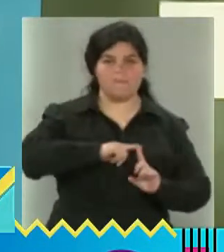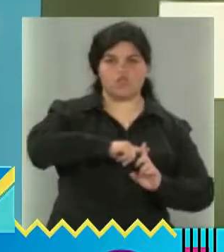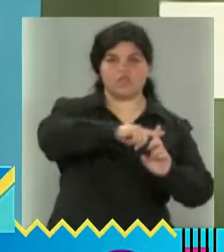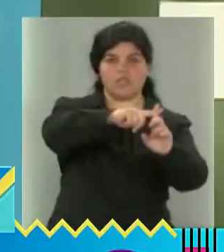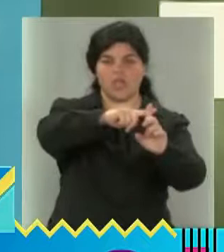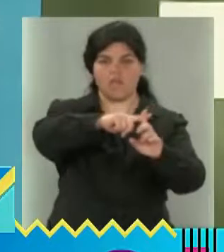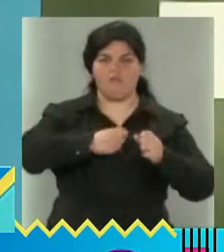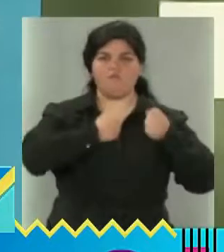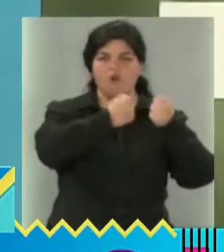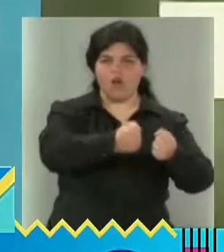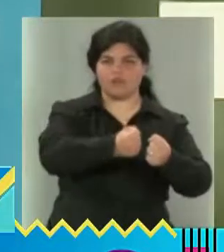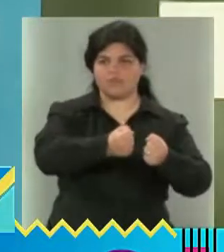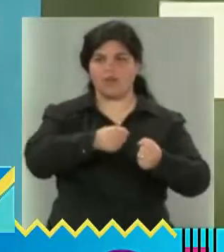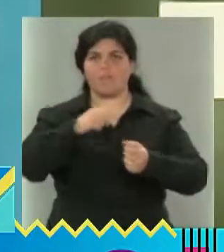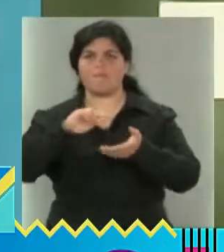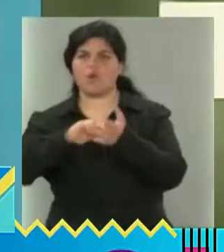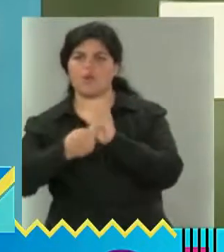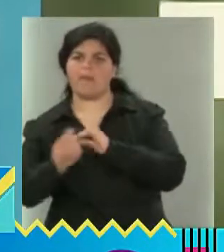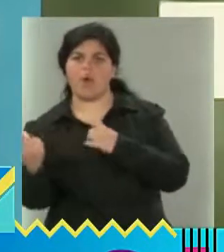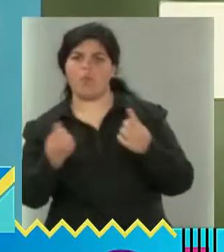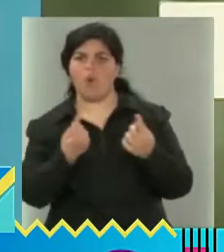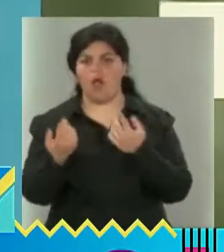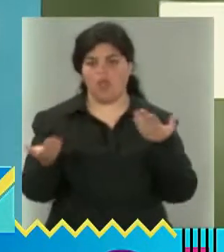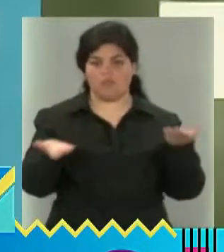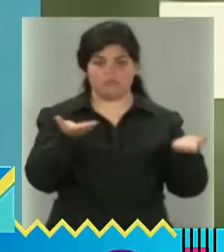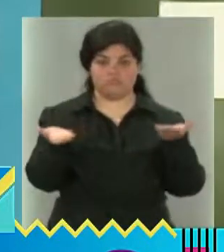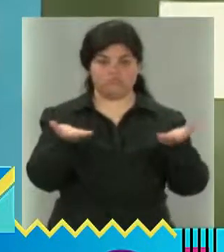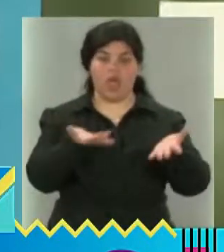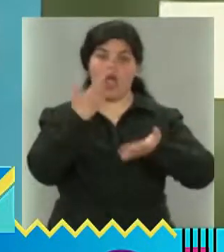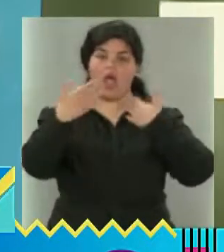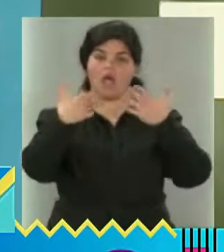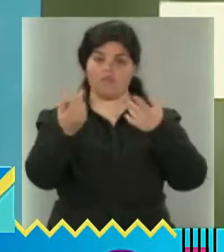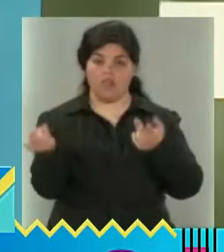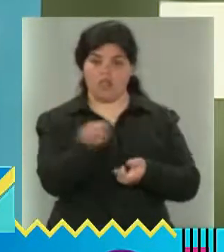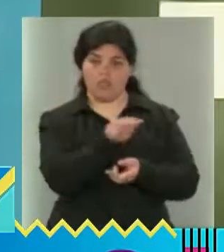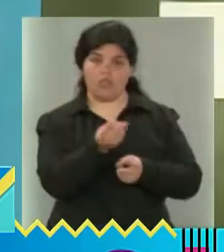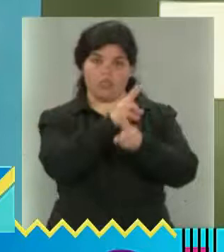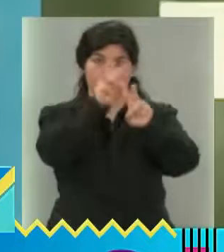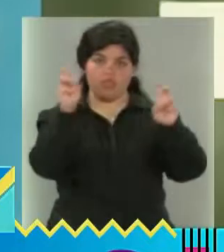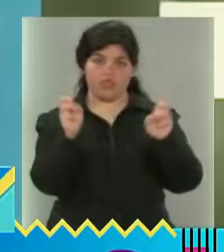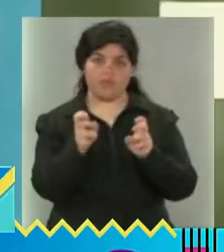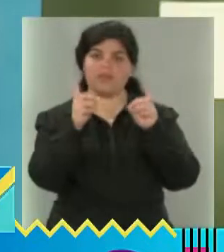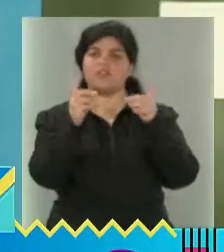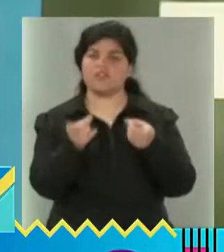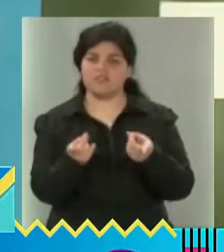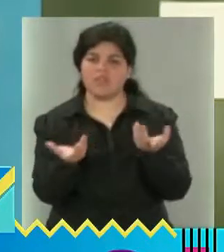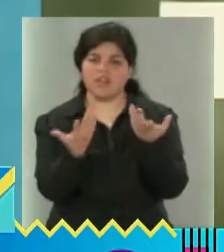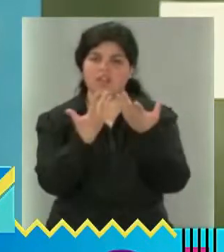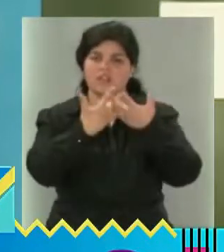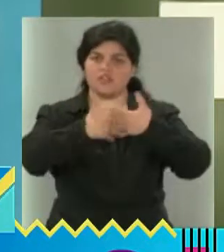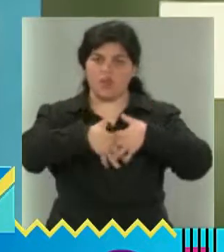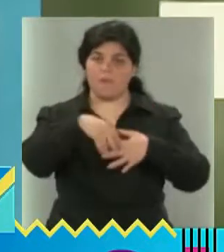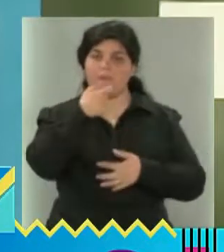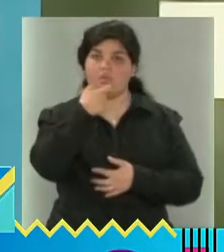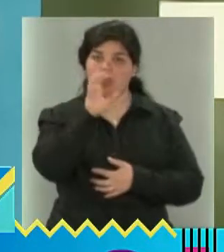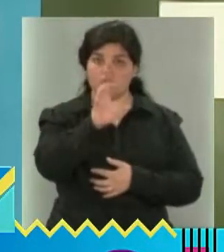dificultades que presenta hoy esa actividad productiva de nuestra provincia, y lo veíamos también en relación a lo que pasa a nivel nacional.